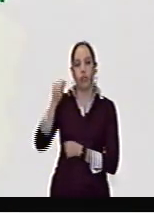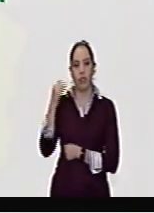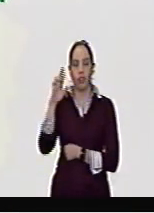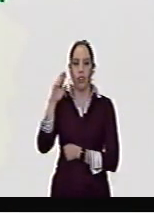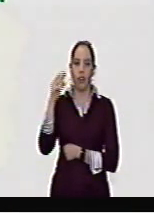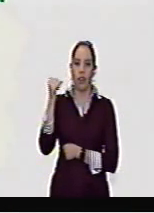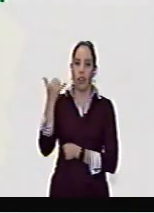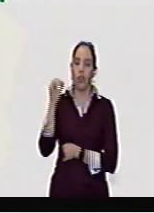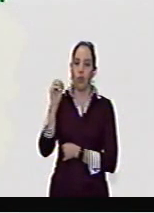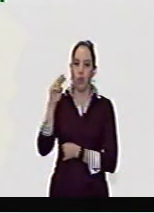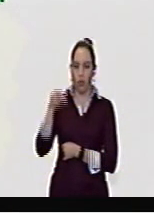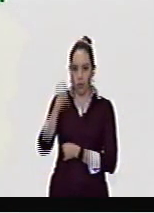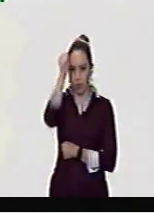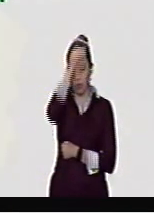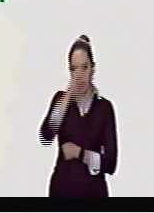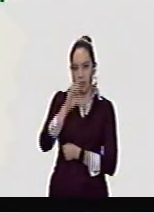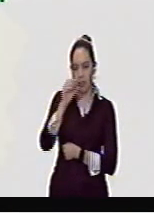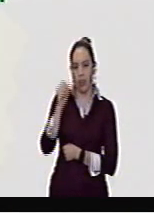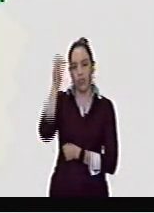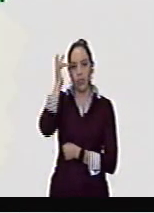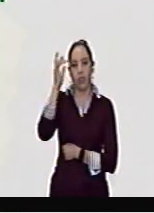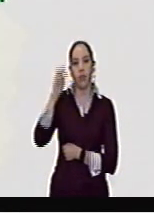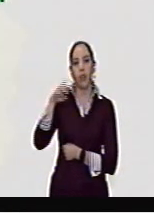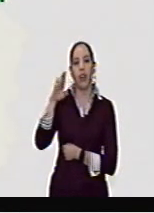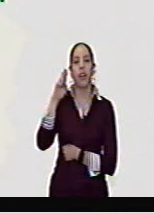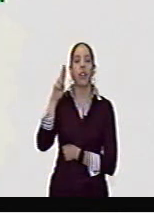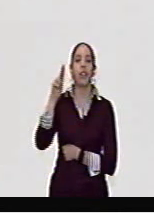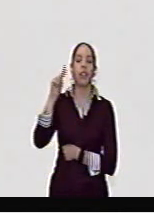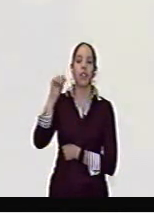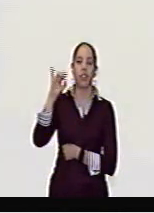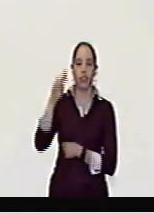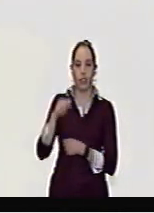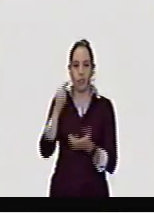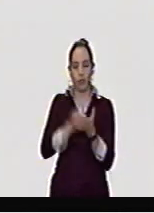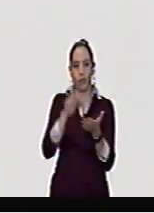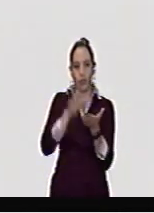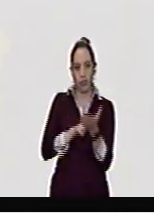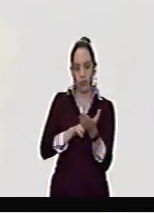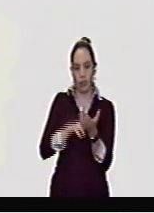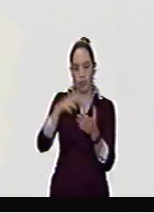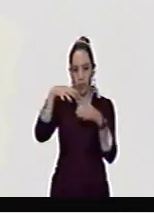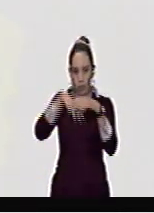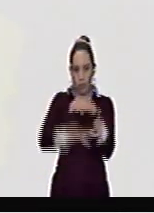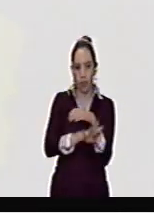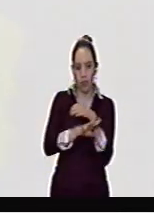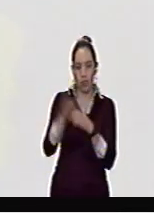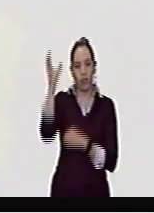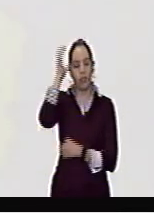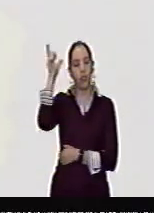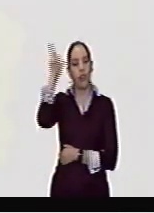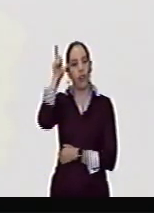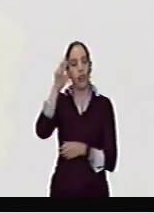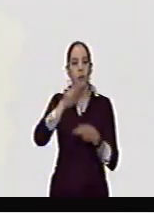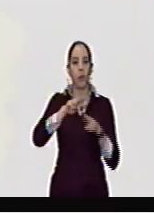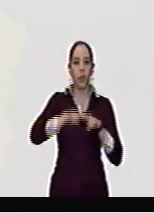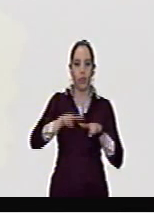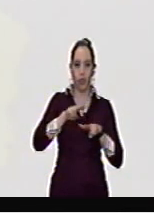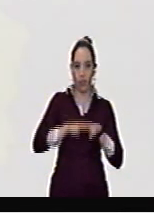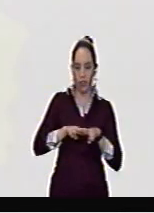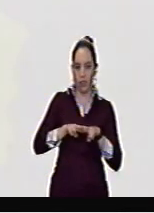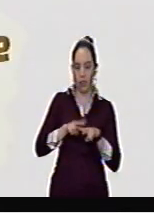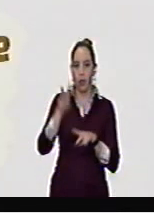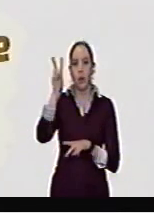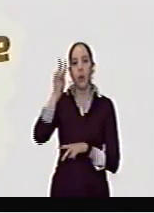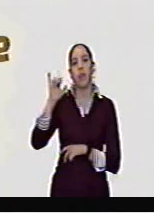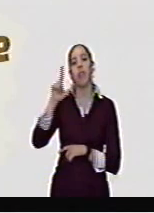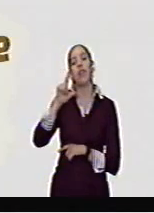Rayón, San Ciro de Acosta, San Martín Chalchicuautla, Tamazunchale, Real de 14, Cedral,